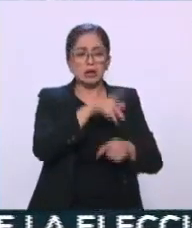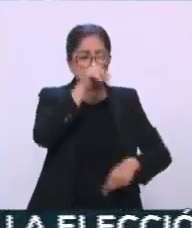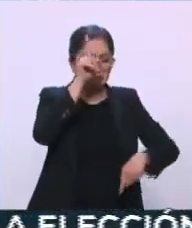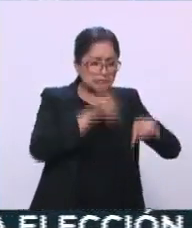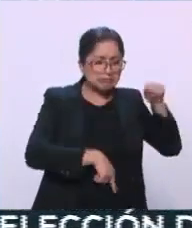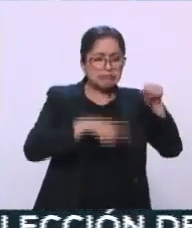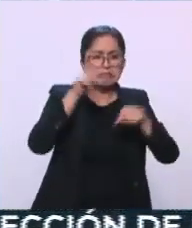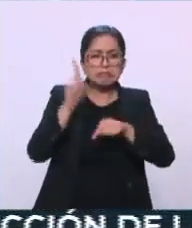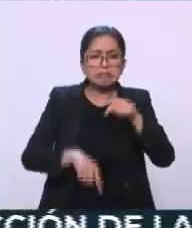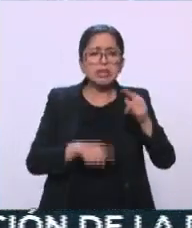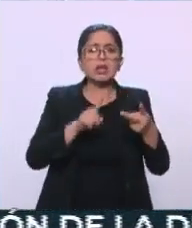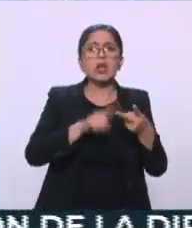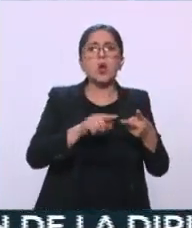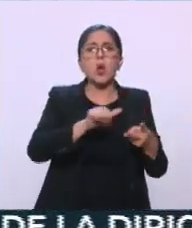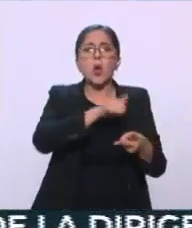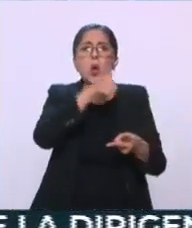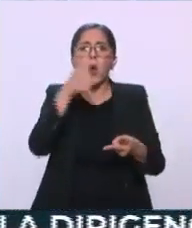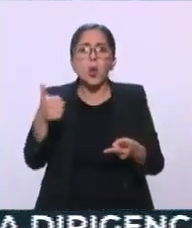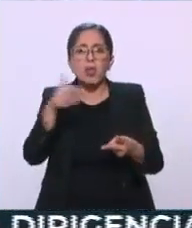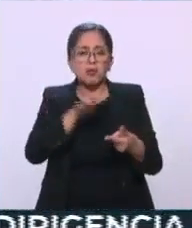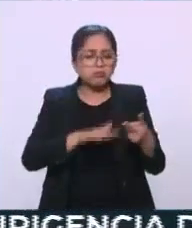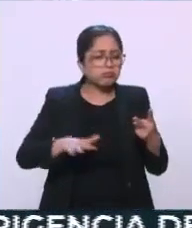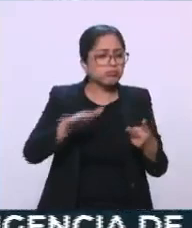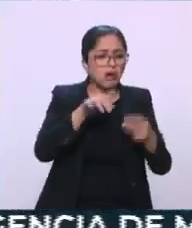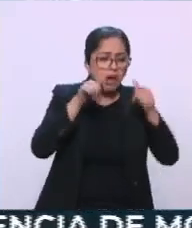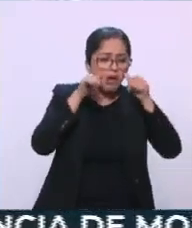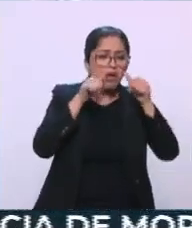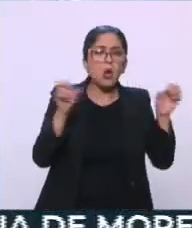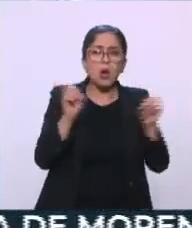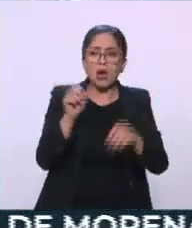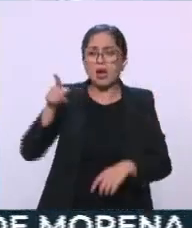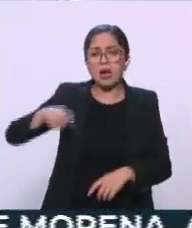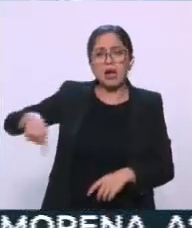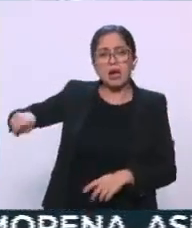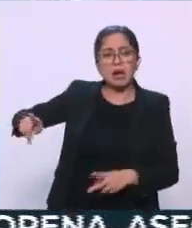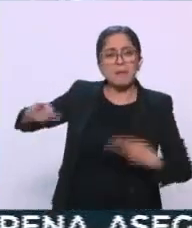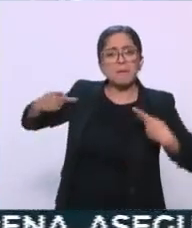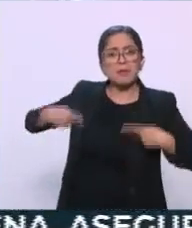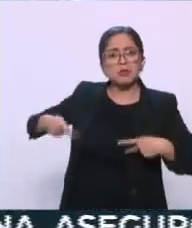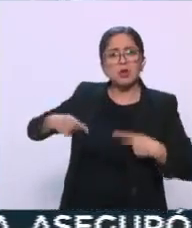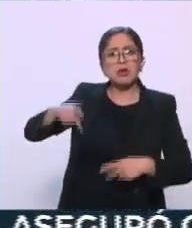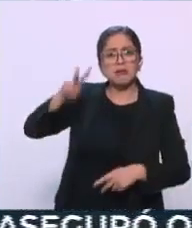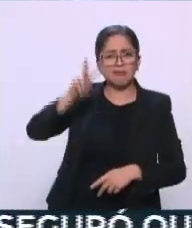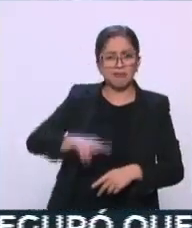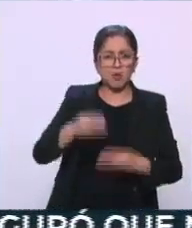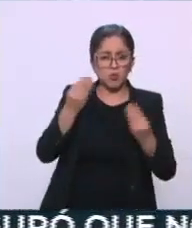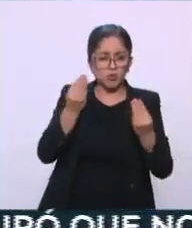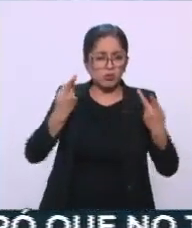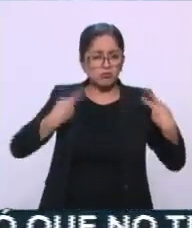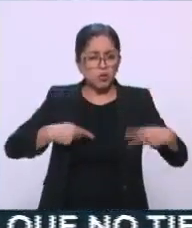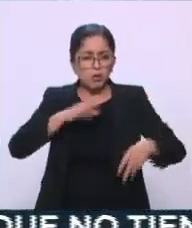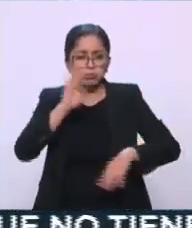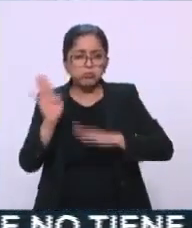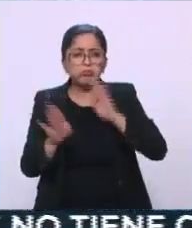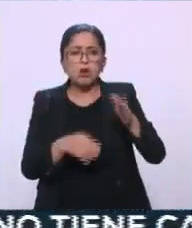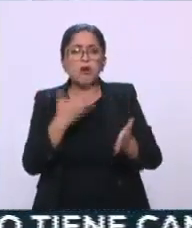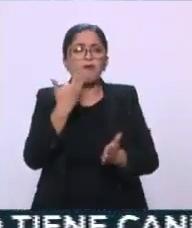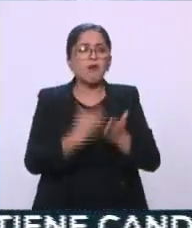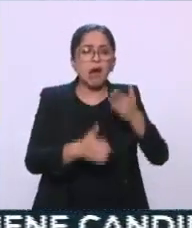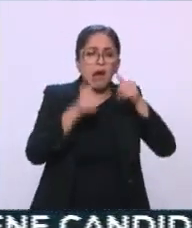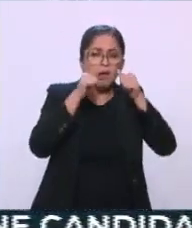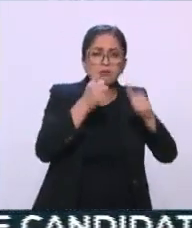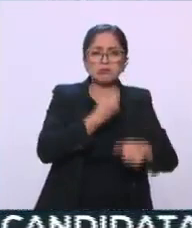devastación y luego comorbilidades que son responsables de la altísima cifra de mortalidad que tenemos hoy día en